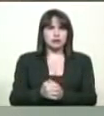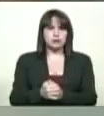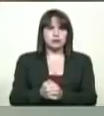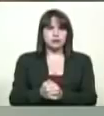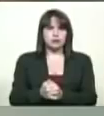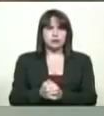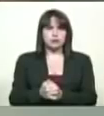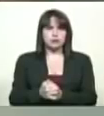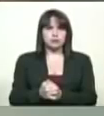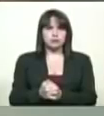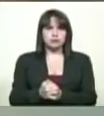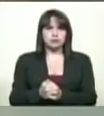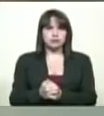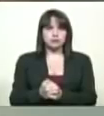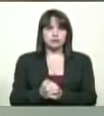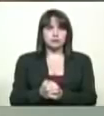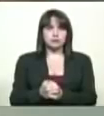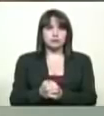económica